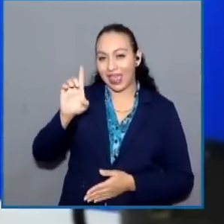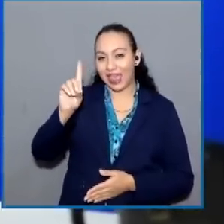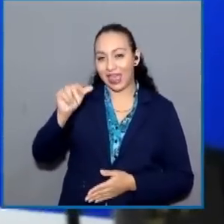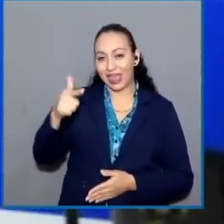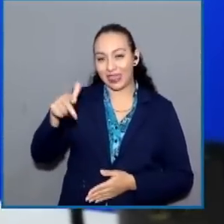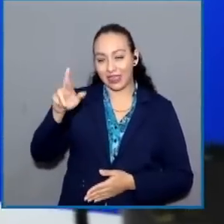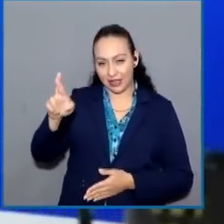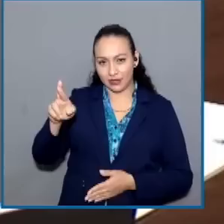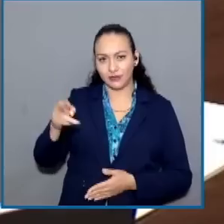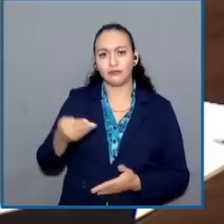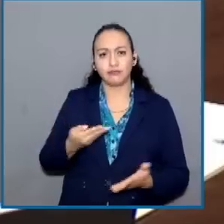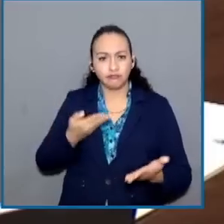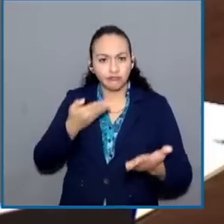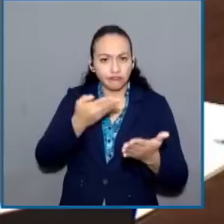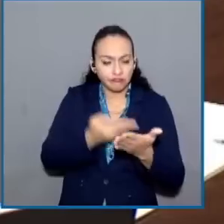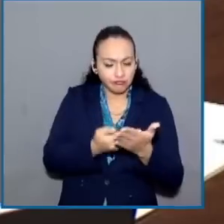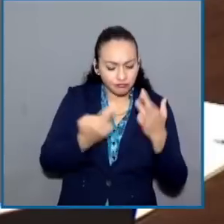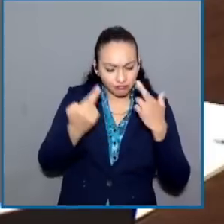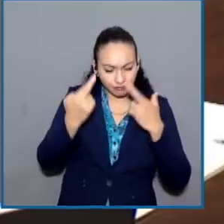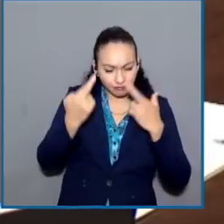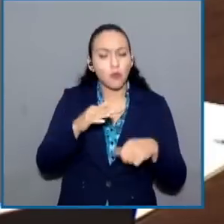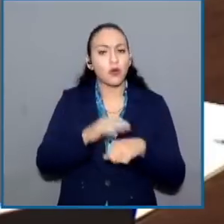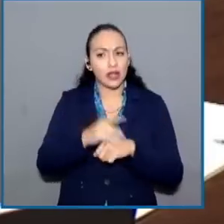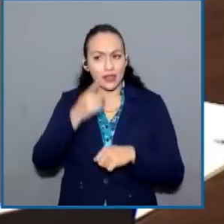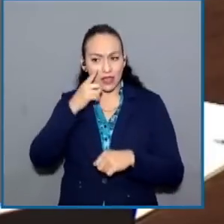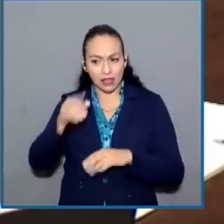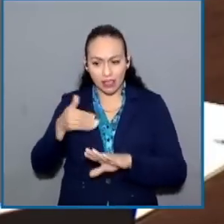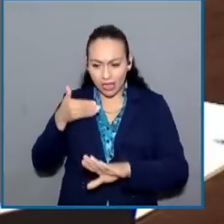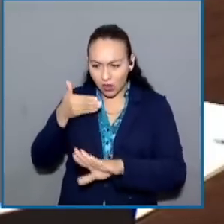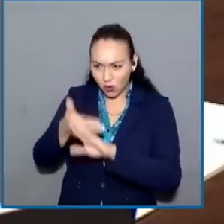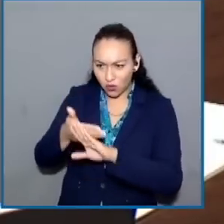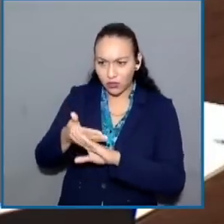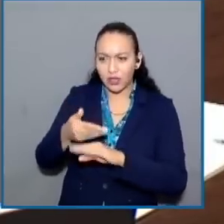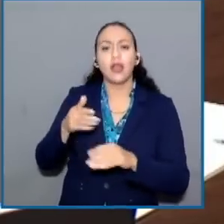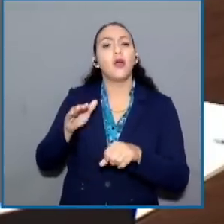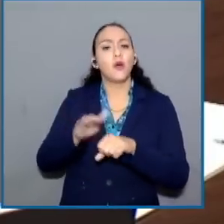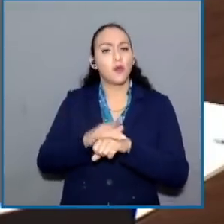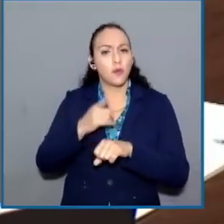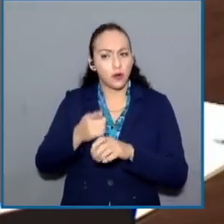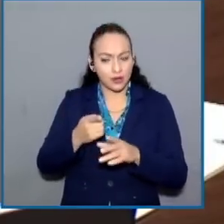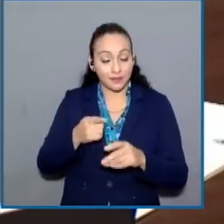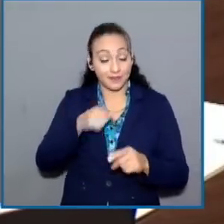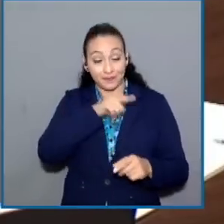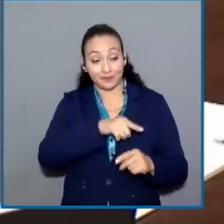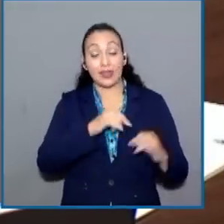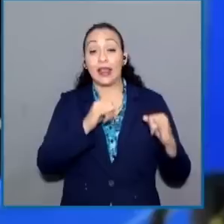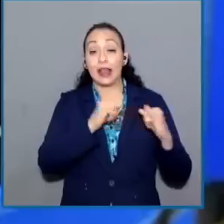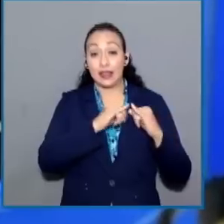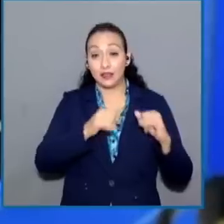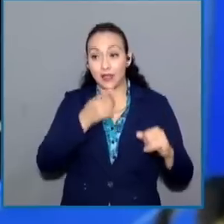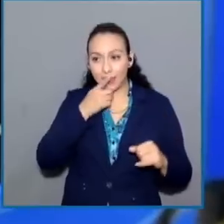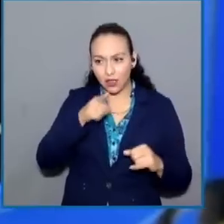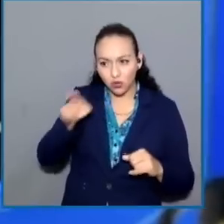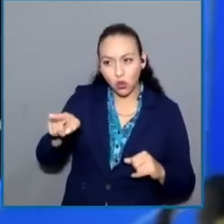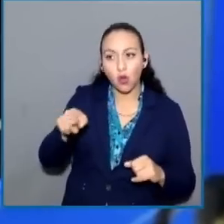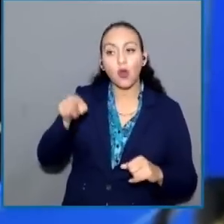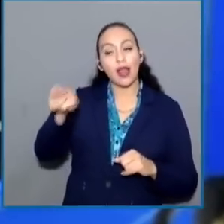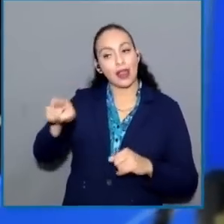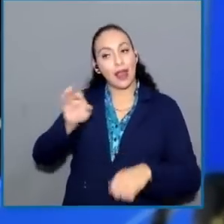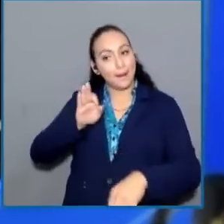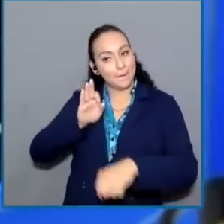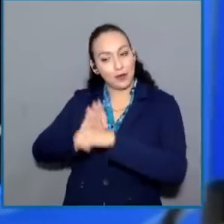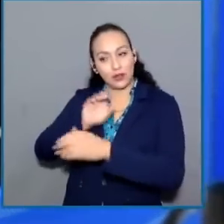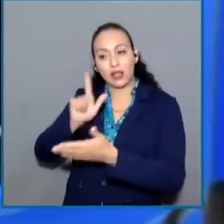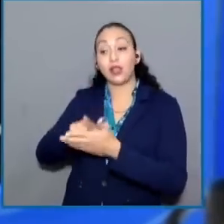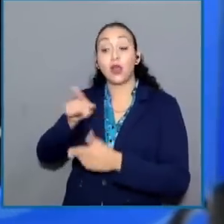procedencia que inició en su contra la Comisión Instructora del Congreso Estatal para quitarle el fuero por una denuncia de agresión sexual que